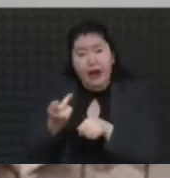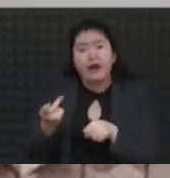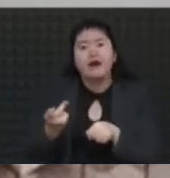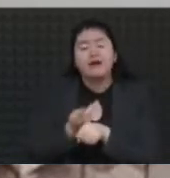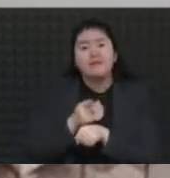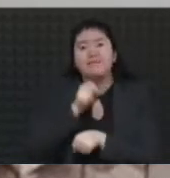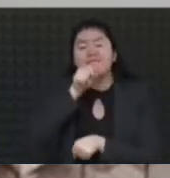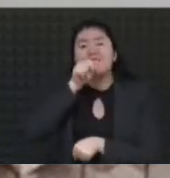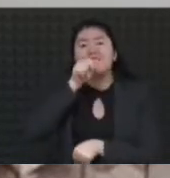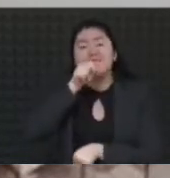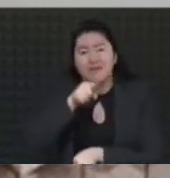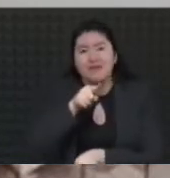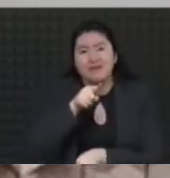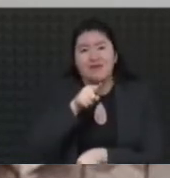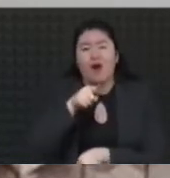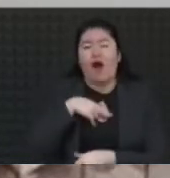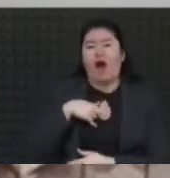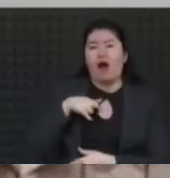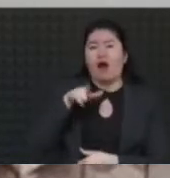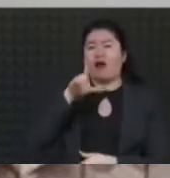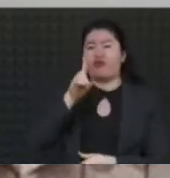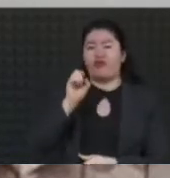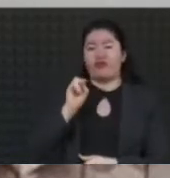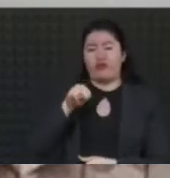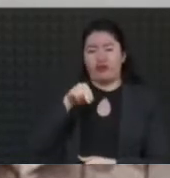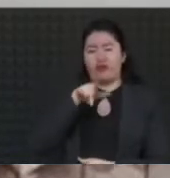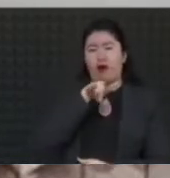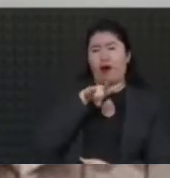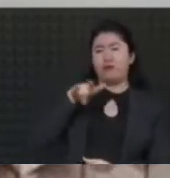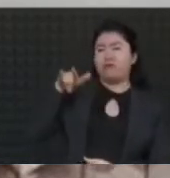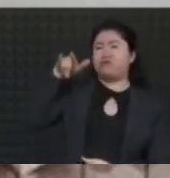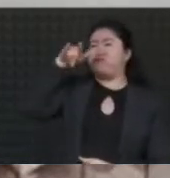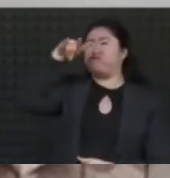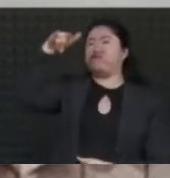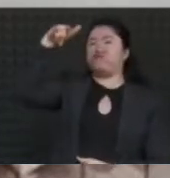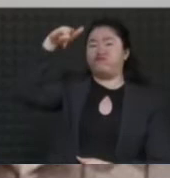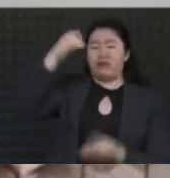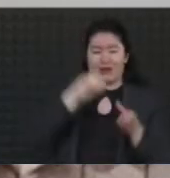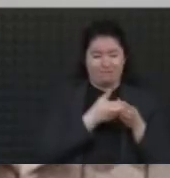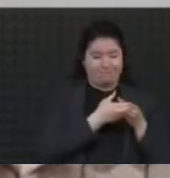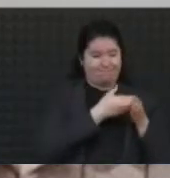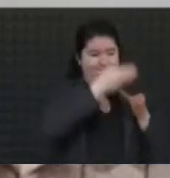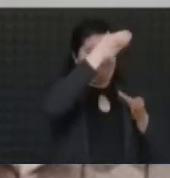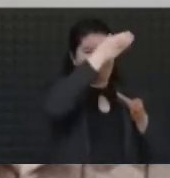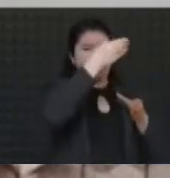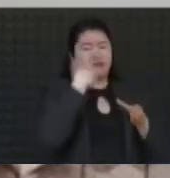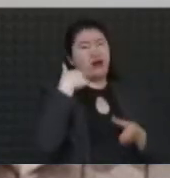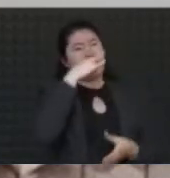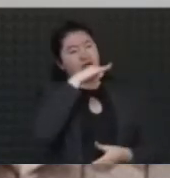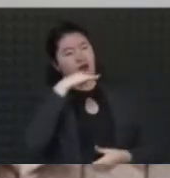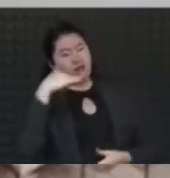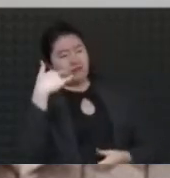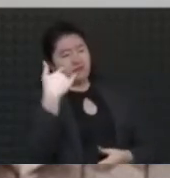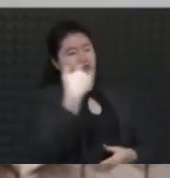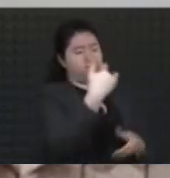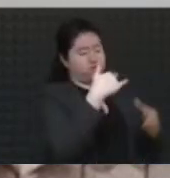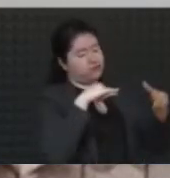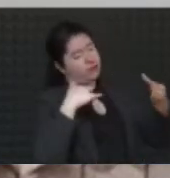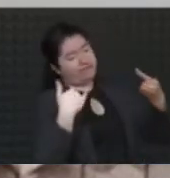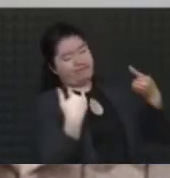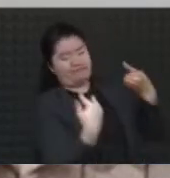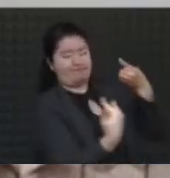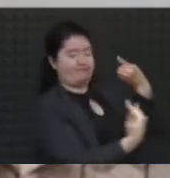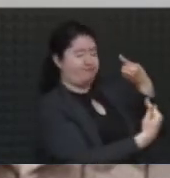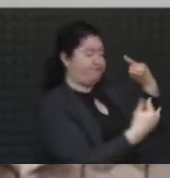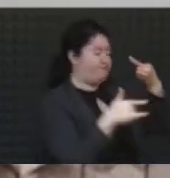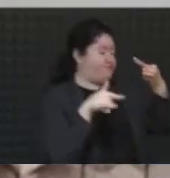que tenían que ver con una inspección de las columnas y también con establecer un